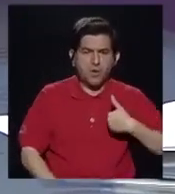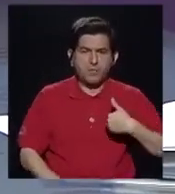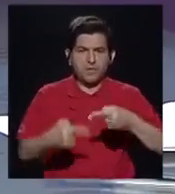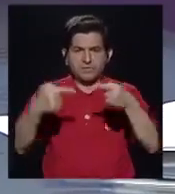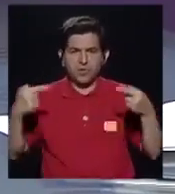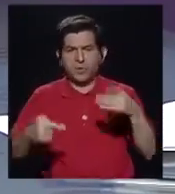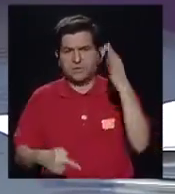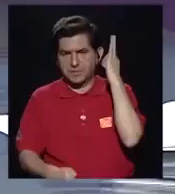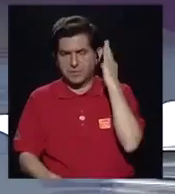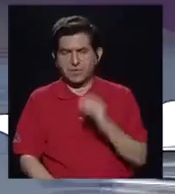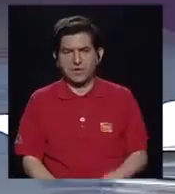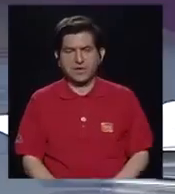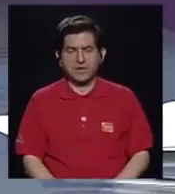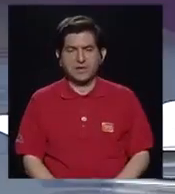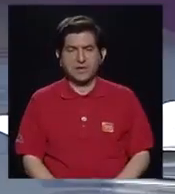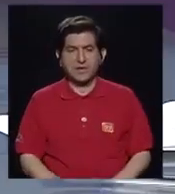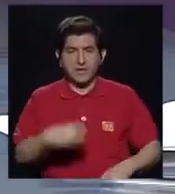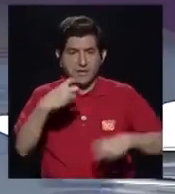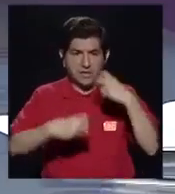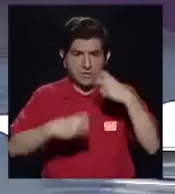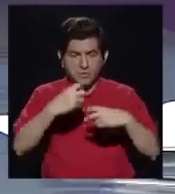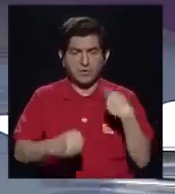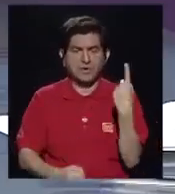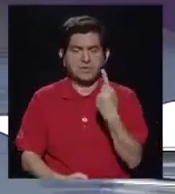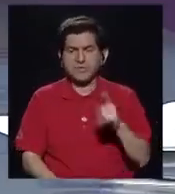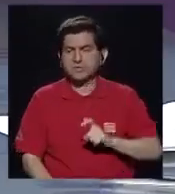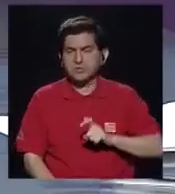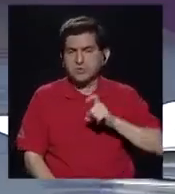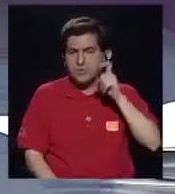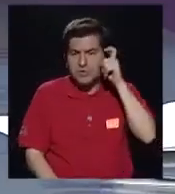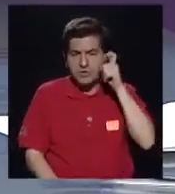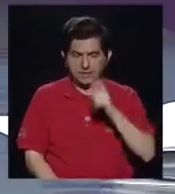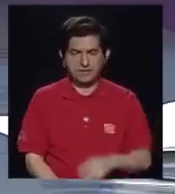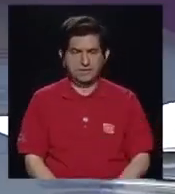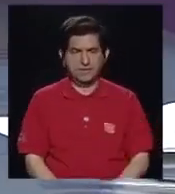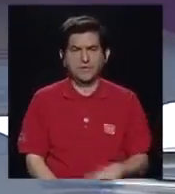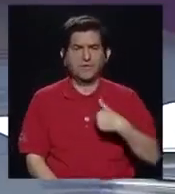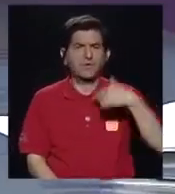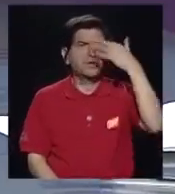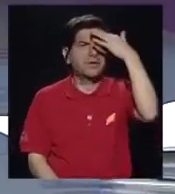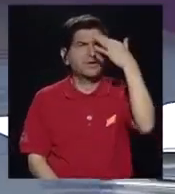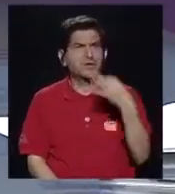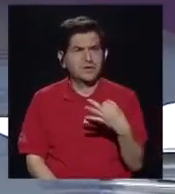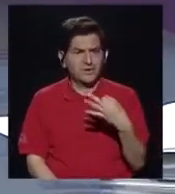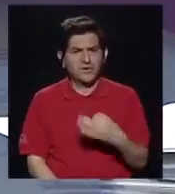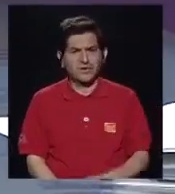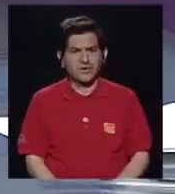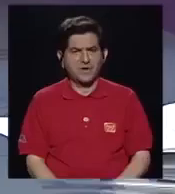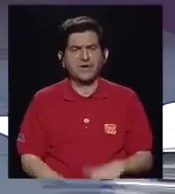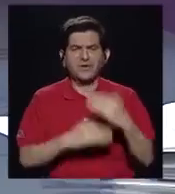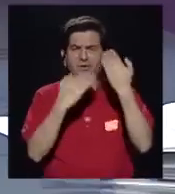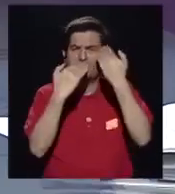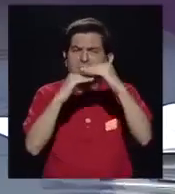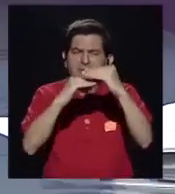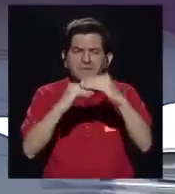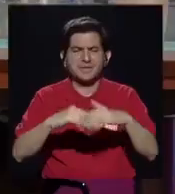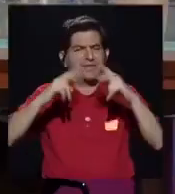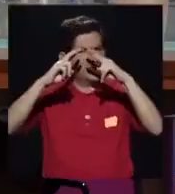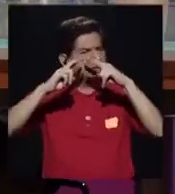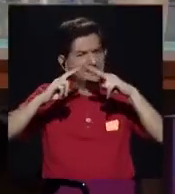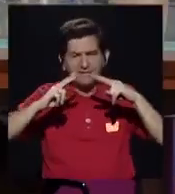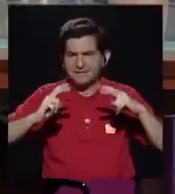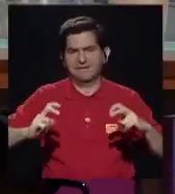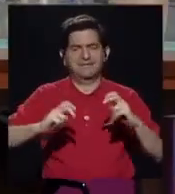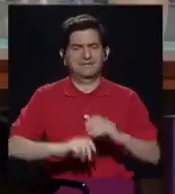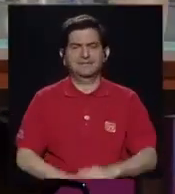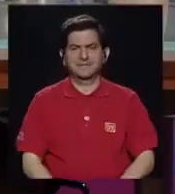sea es un problema solamente de género y y yo creo que ha sido muy limitado el análisis